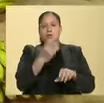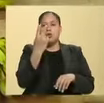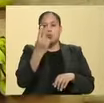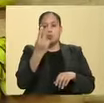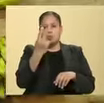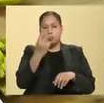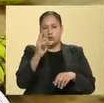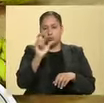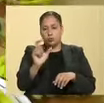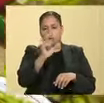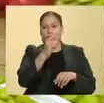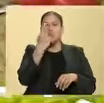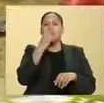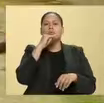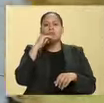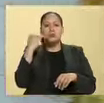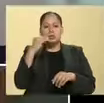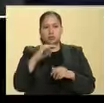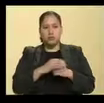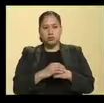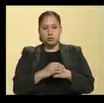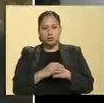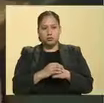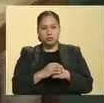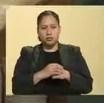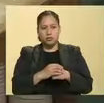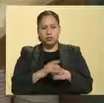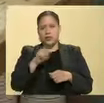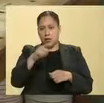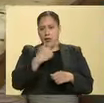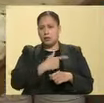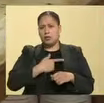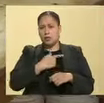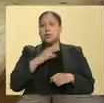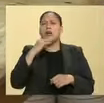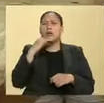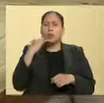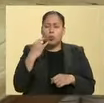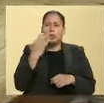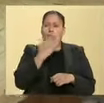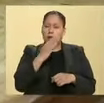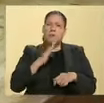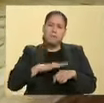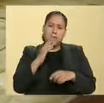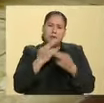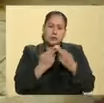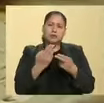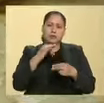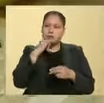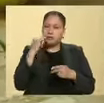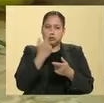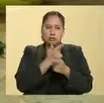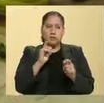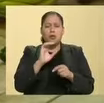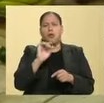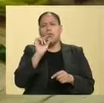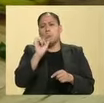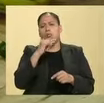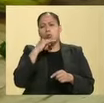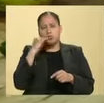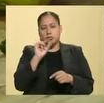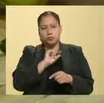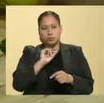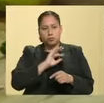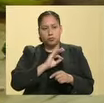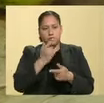jitomates, un chilito, digo, si les gusta comer algo picosito, pues adelante, si no, lo